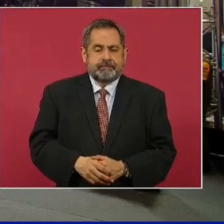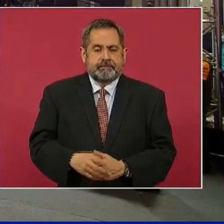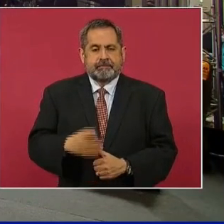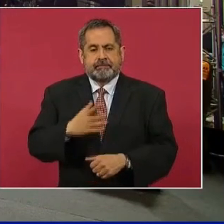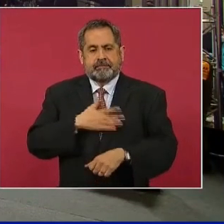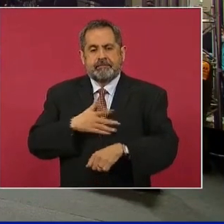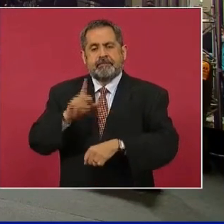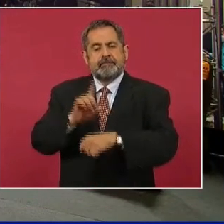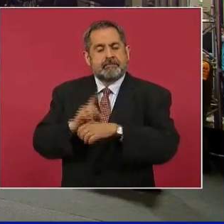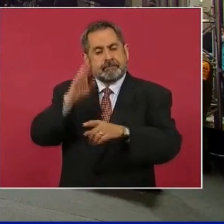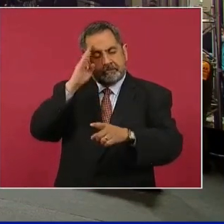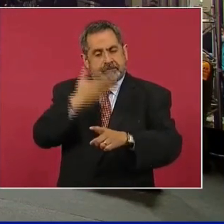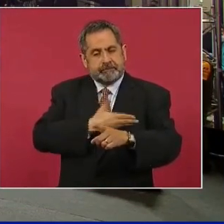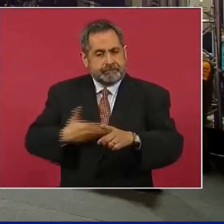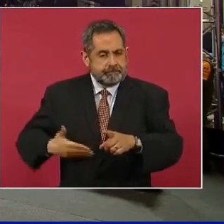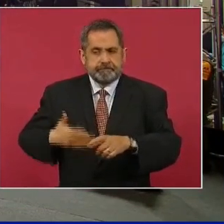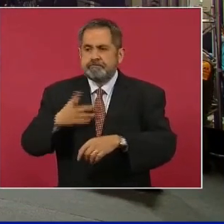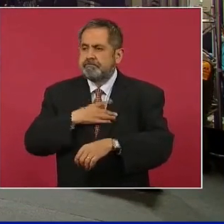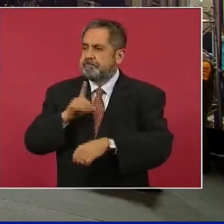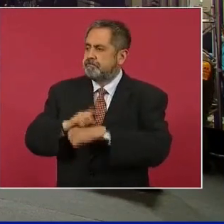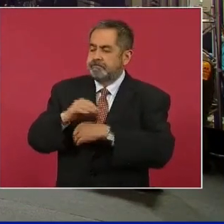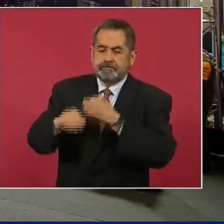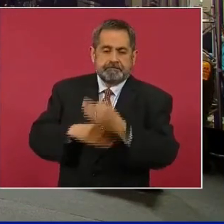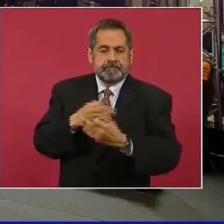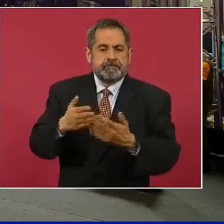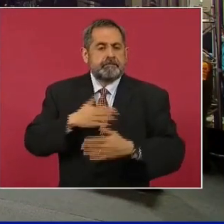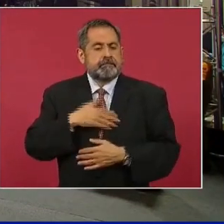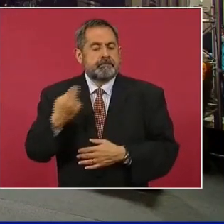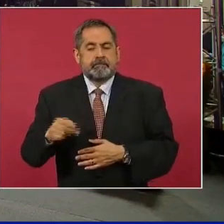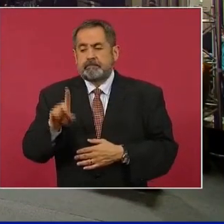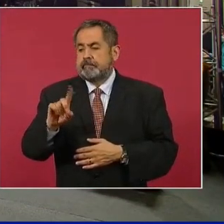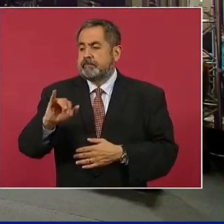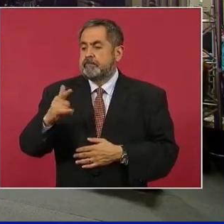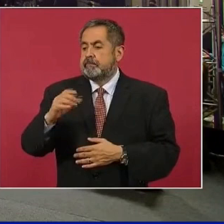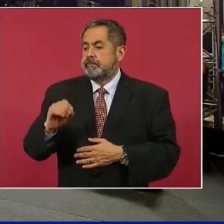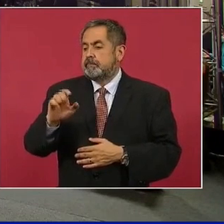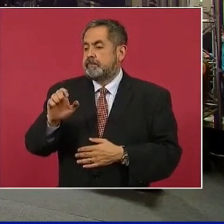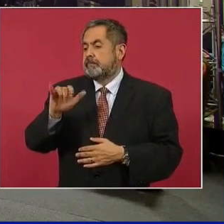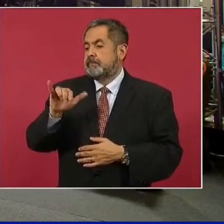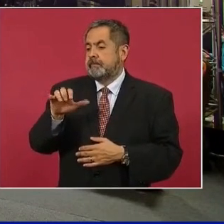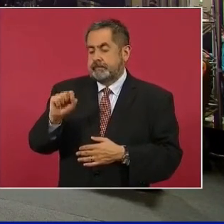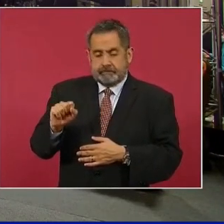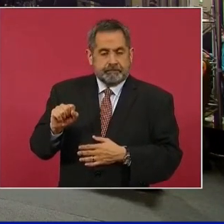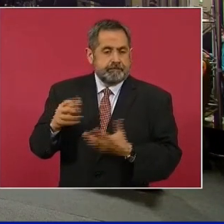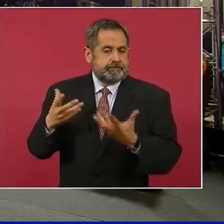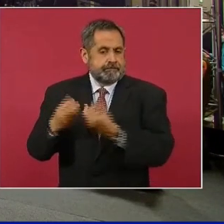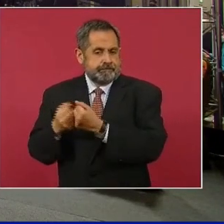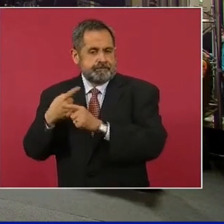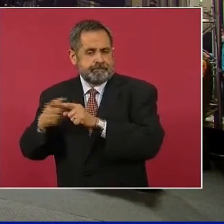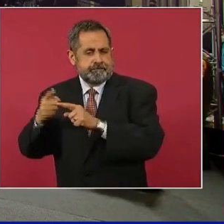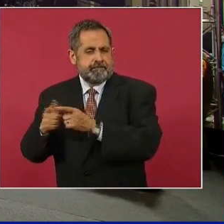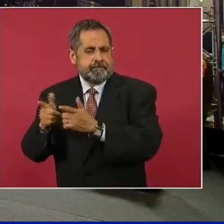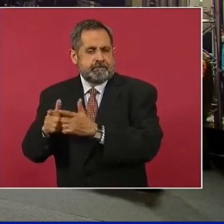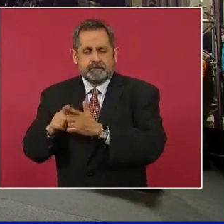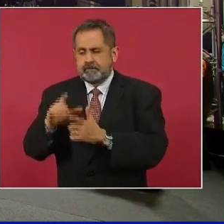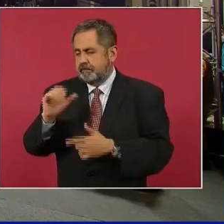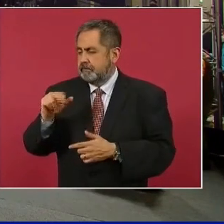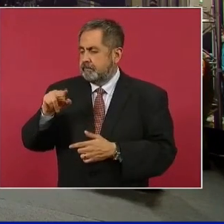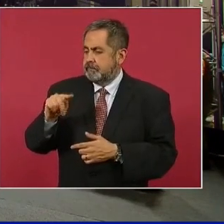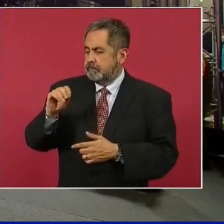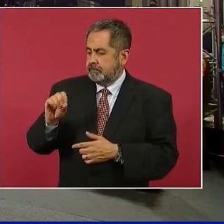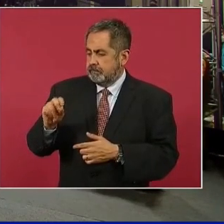Buenos días, señor presidente. Buenos días a todas y a todos. Diego Elías Cedillo, de Tabasco Hoy, Campeche Hoy, Quintana Roo y Diario Basta de Grupo Cantón.